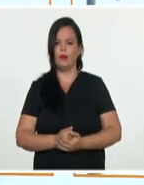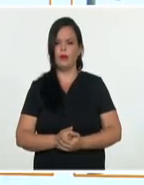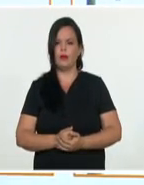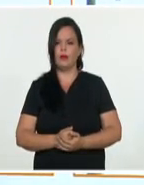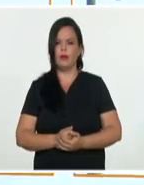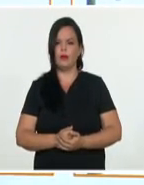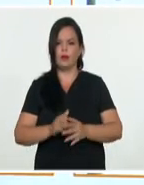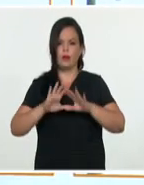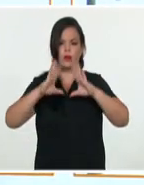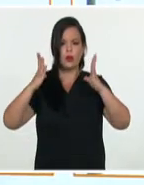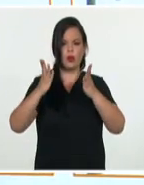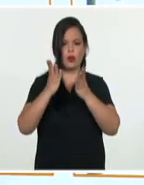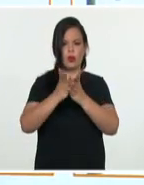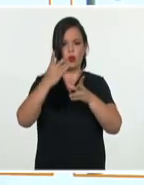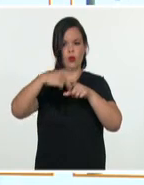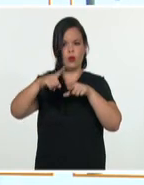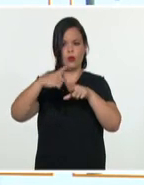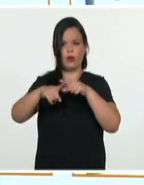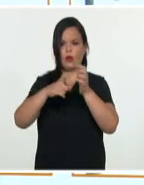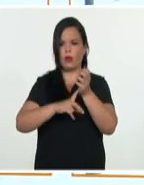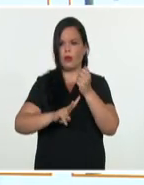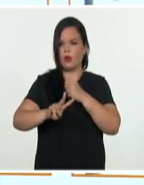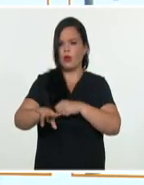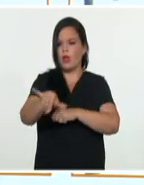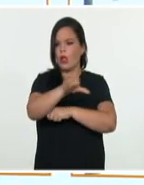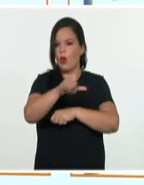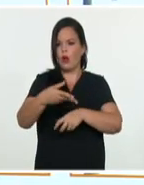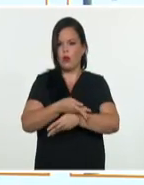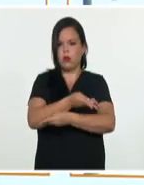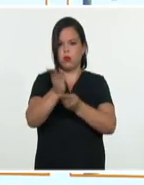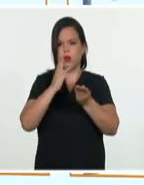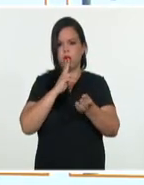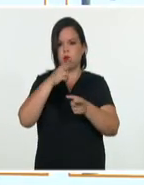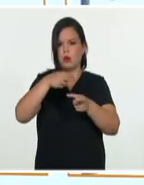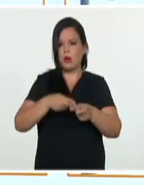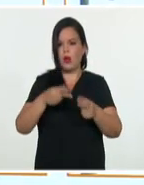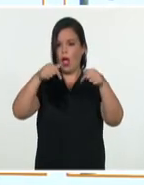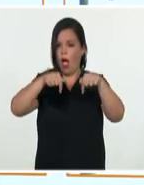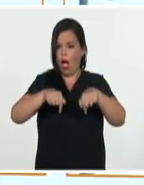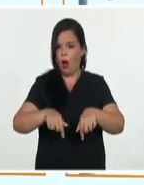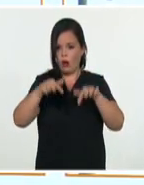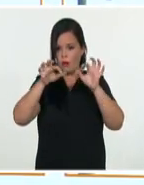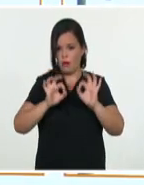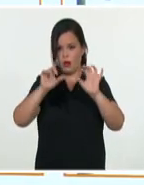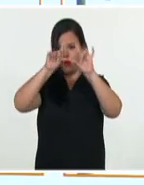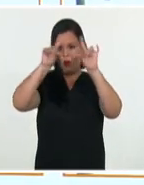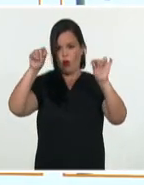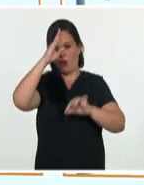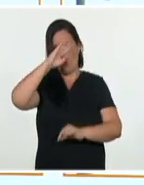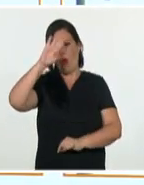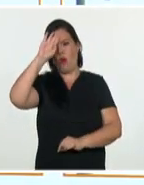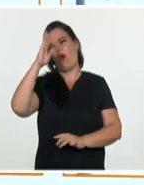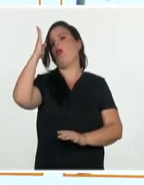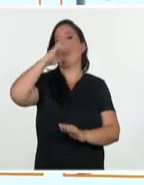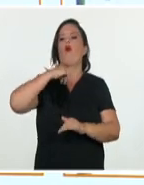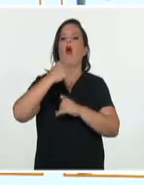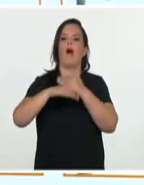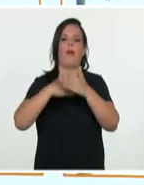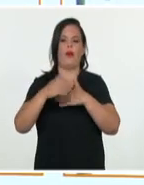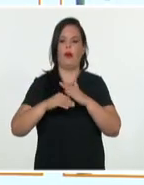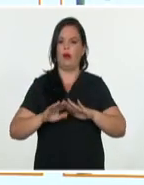país y esto permite que no haya déficit de generación en este momento en el país y de mantenerse las mismas